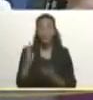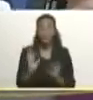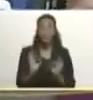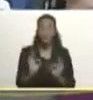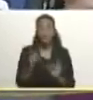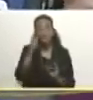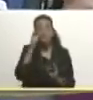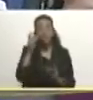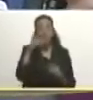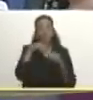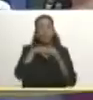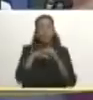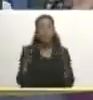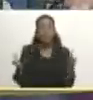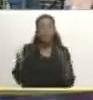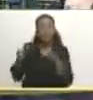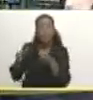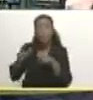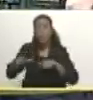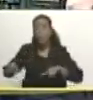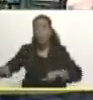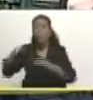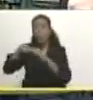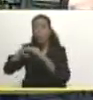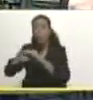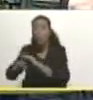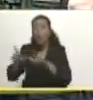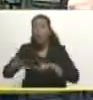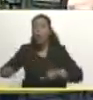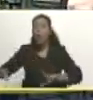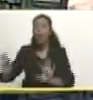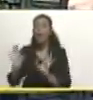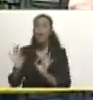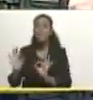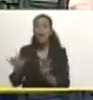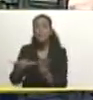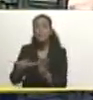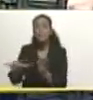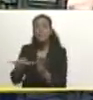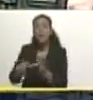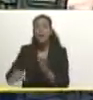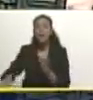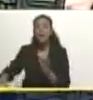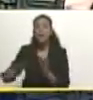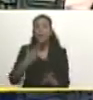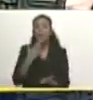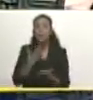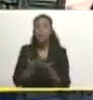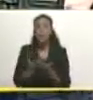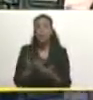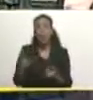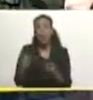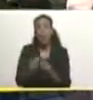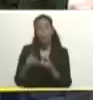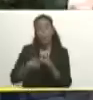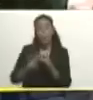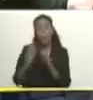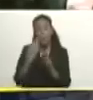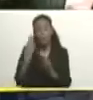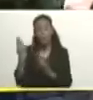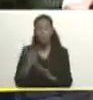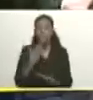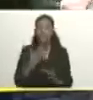seguridad que lo voy a guardar junto a mi esposa Silvia en un lugar muy cercano en nuestro hogar. Muchas gracias. Gracias, mi comandante en